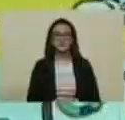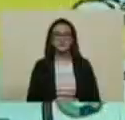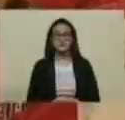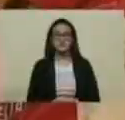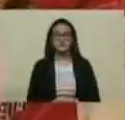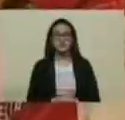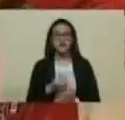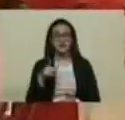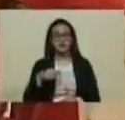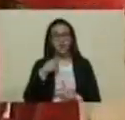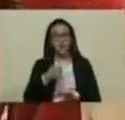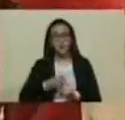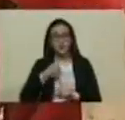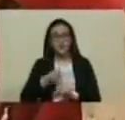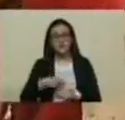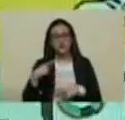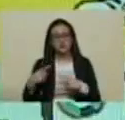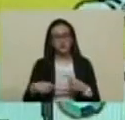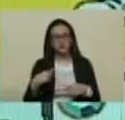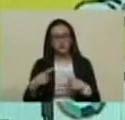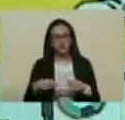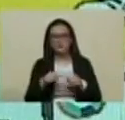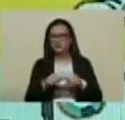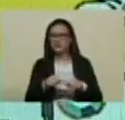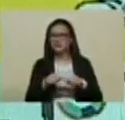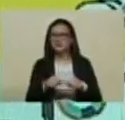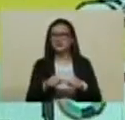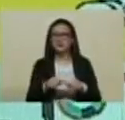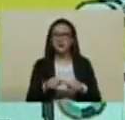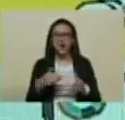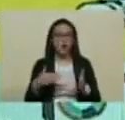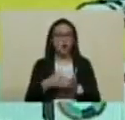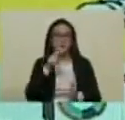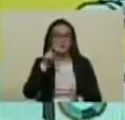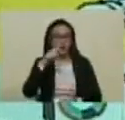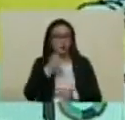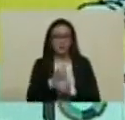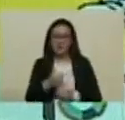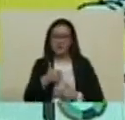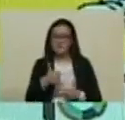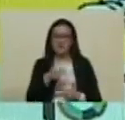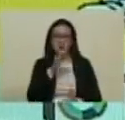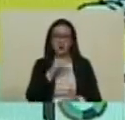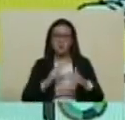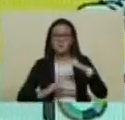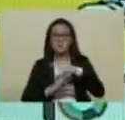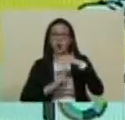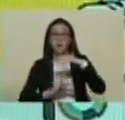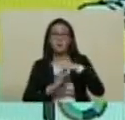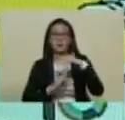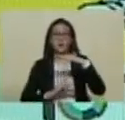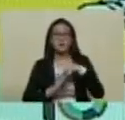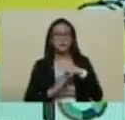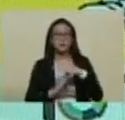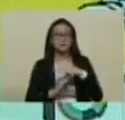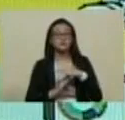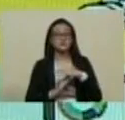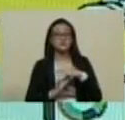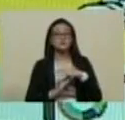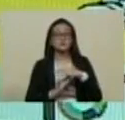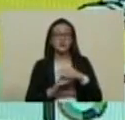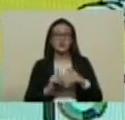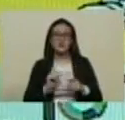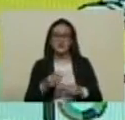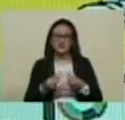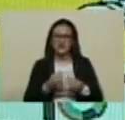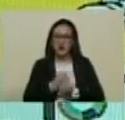esto es una lucha diaria, permanente, contra la ineficiencia, la burocracia, pero la tenemos que hacer con